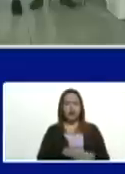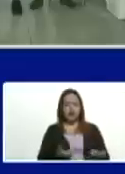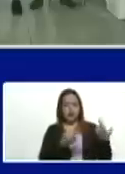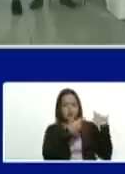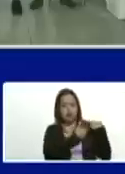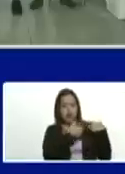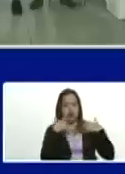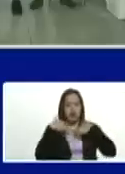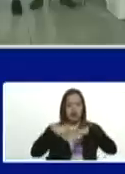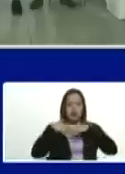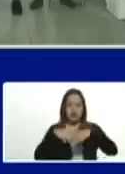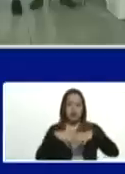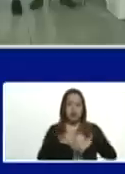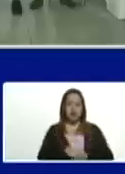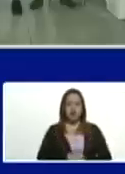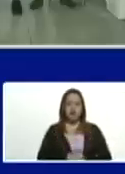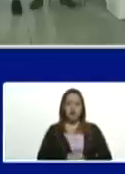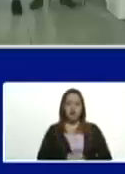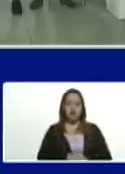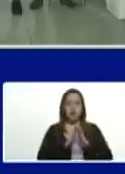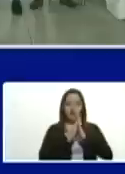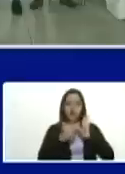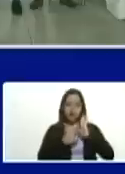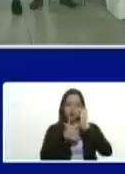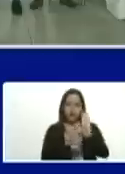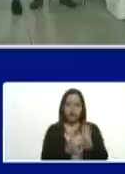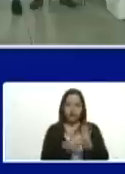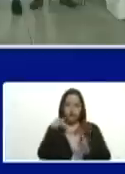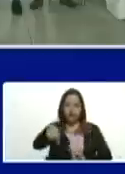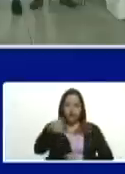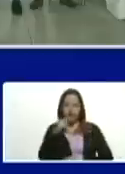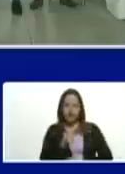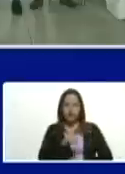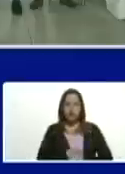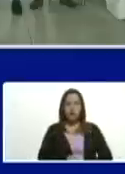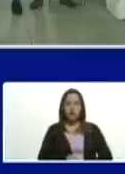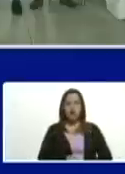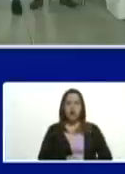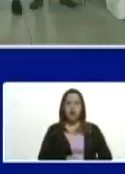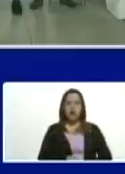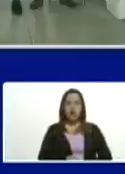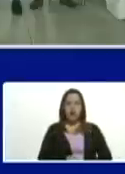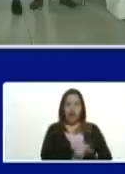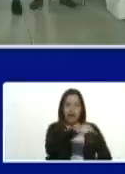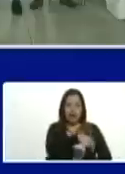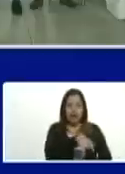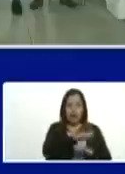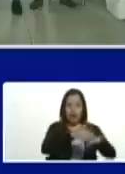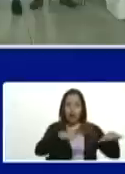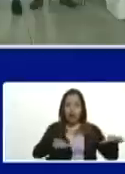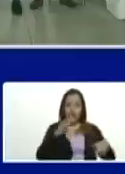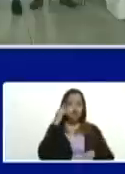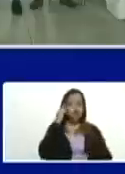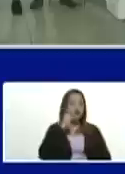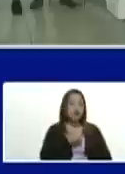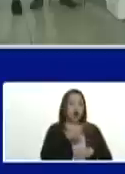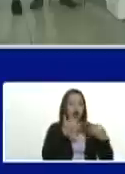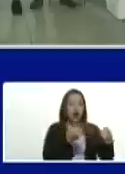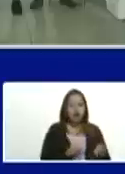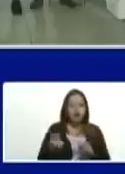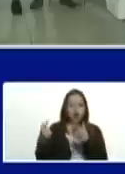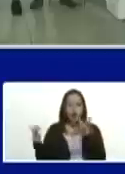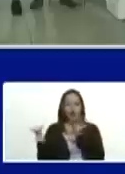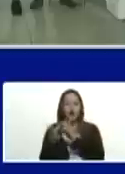de la empresa, para que nos muestre. Aquí estamos en los mares del oriente del país y nos vamos a